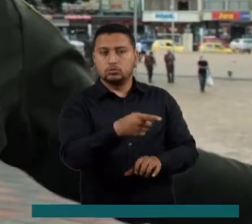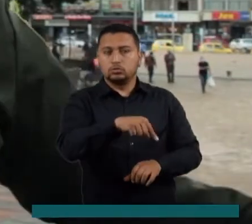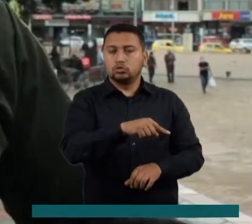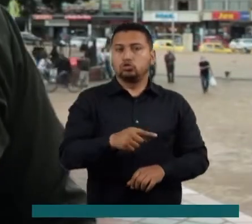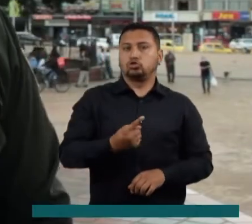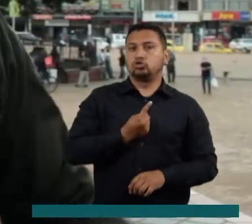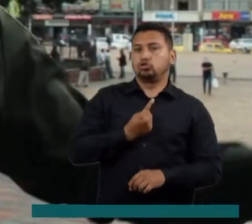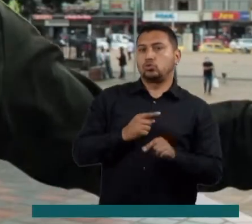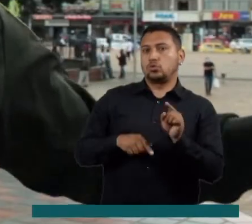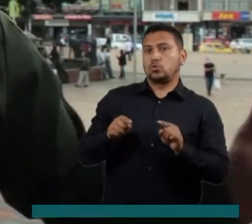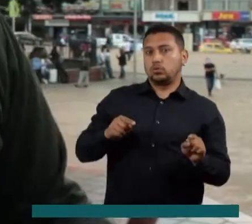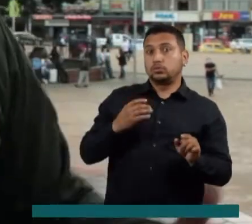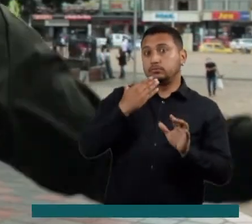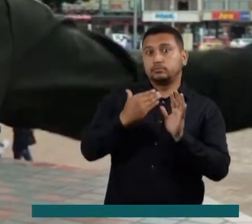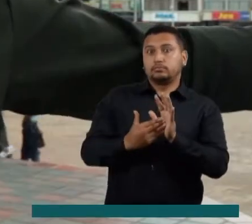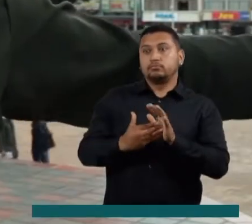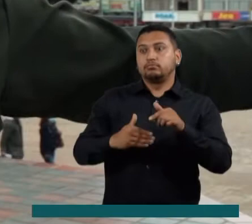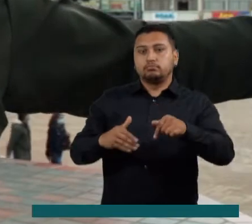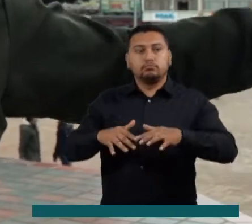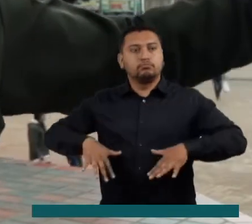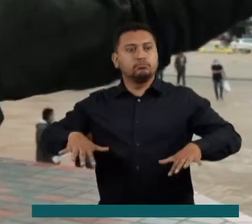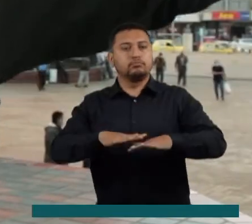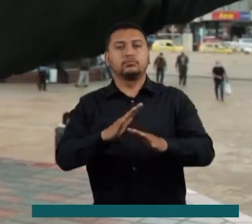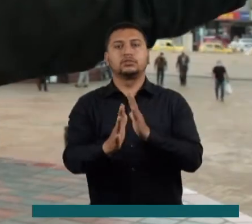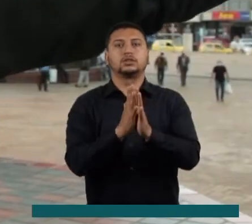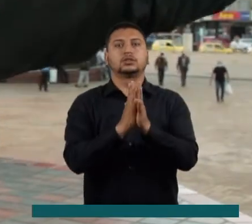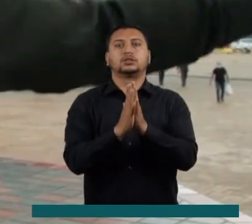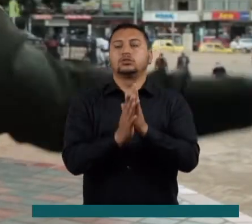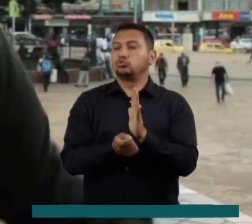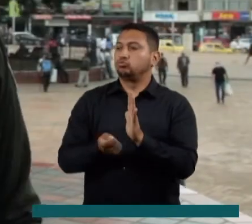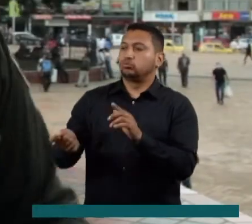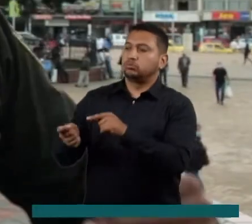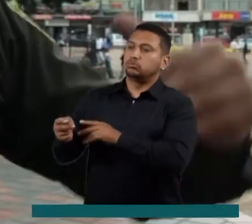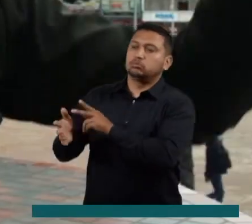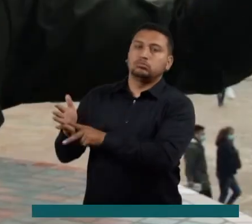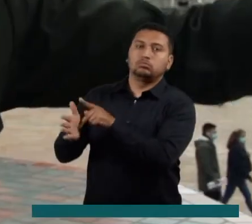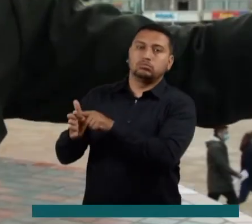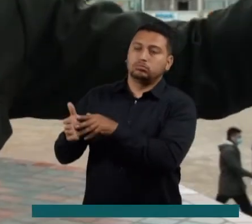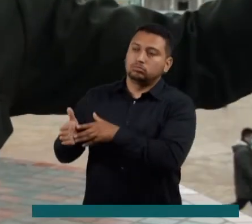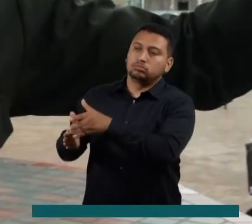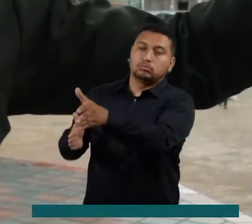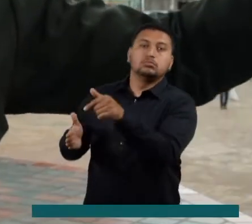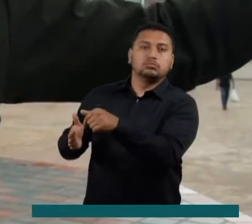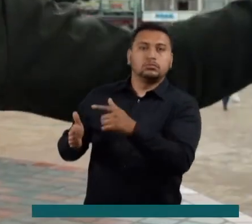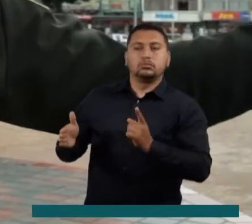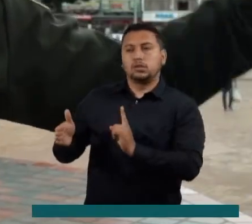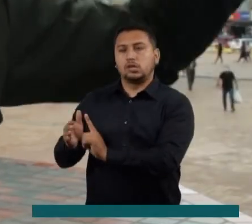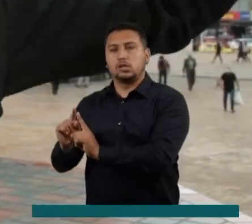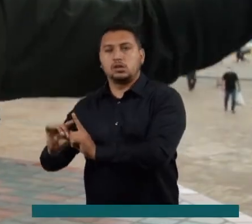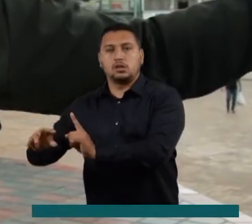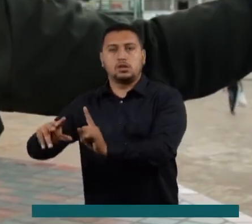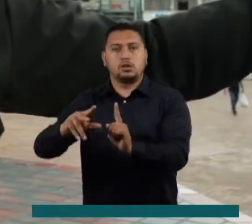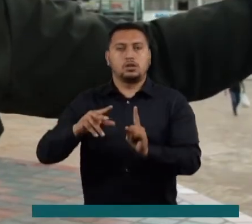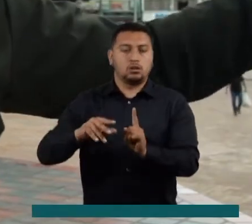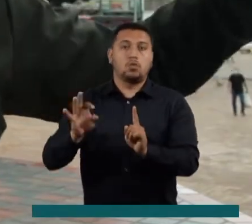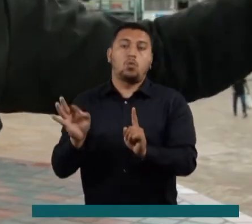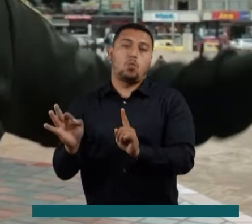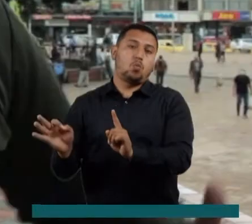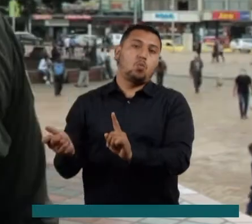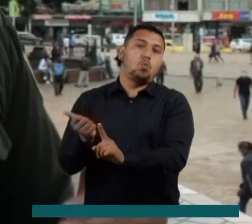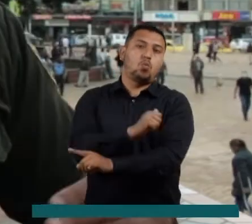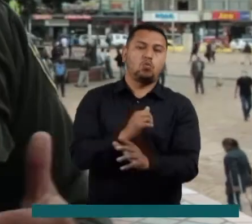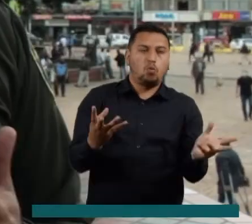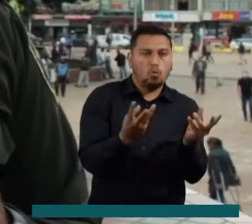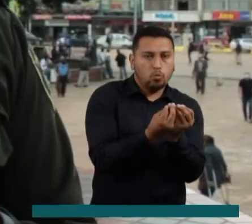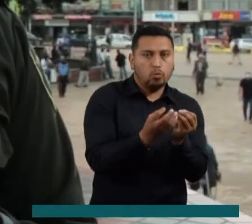que a veces actúan solos, especialmente lo que digo aquí en el sector del centro, hacia la carrilera y ese gor, y en algunos, en ese sector y en algunos